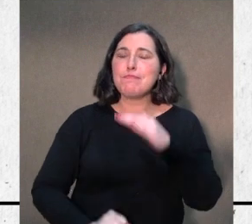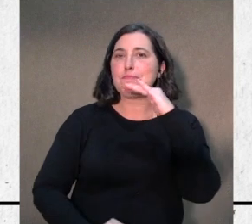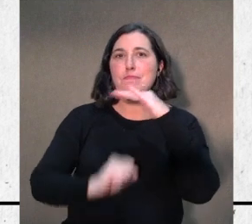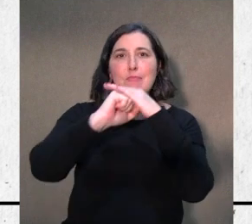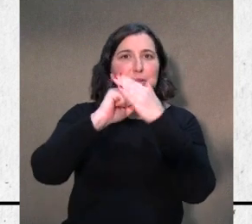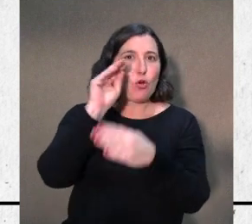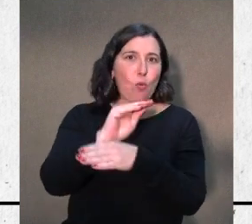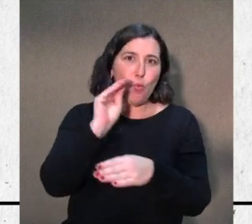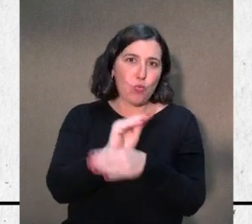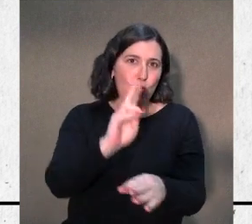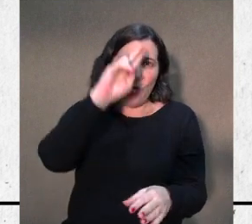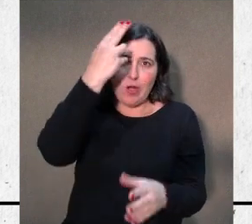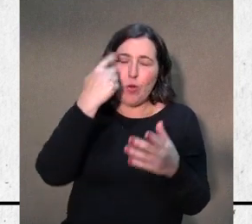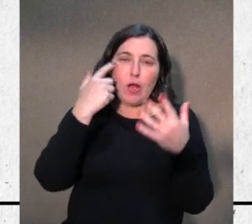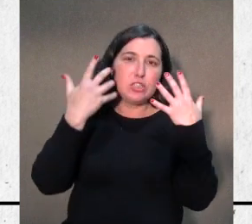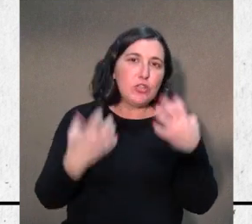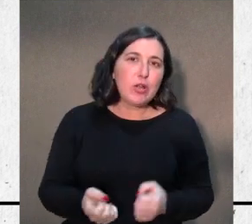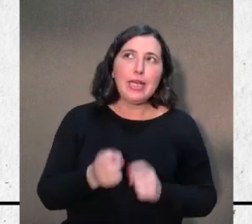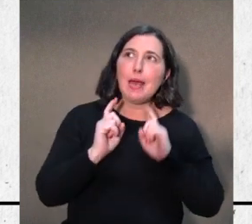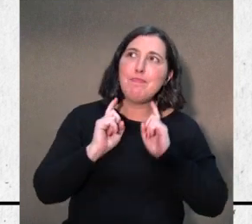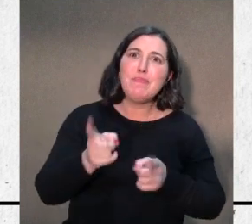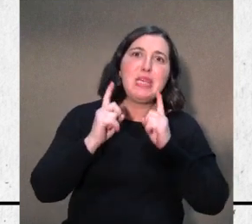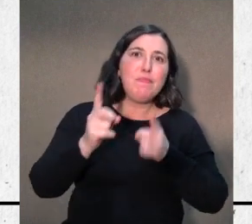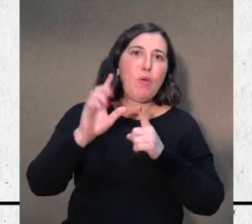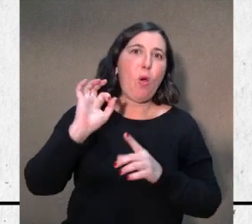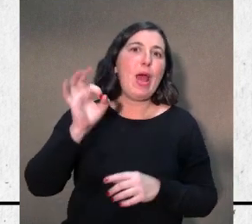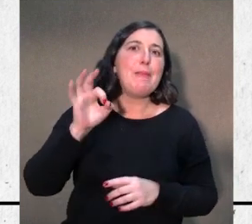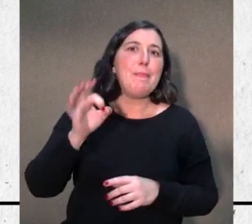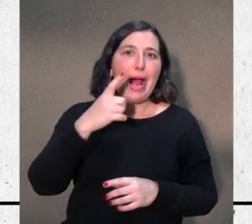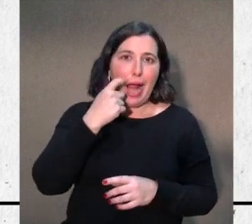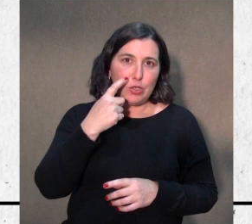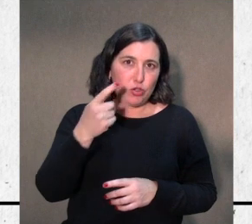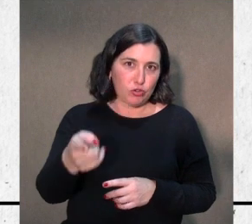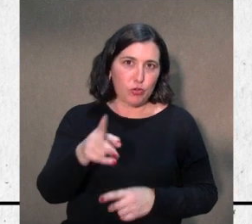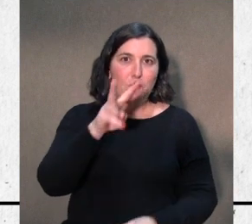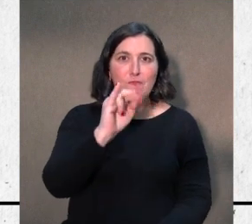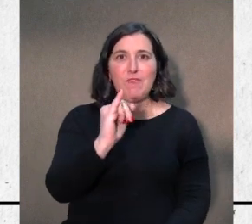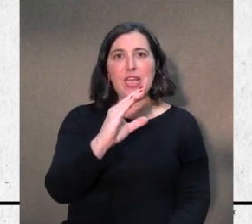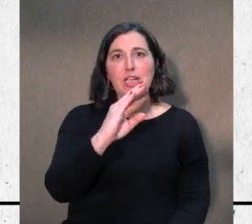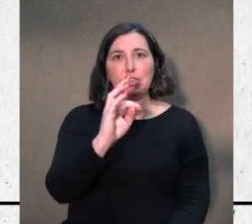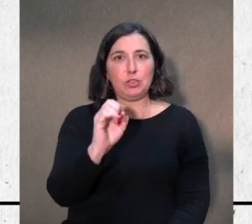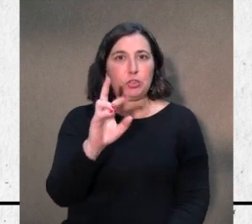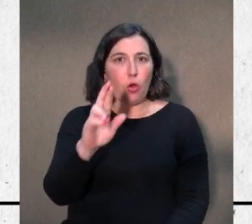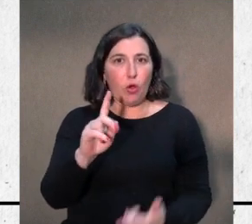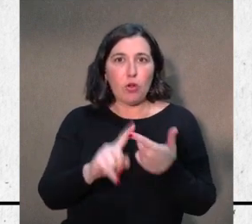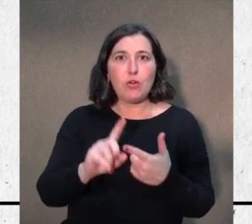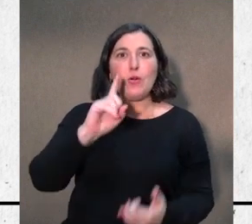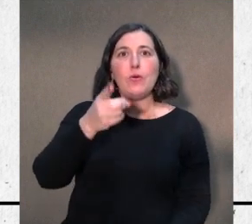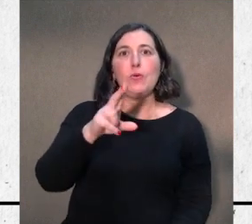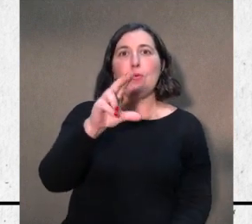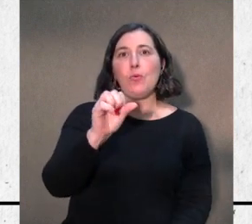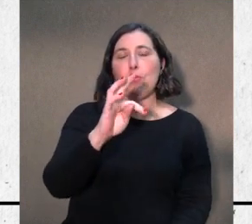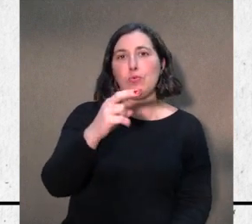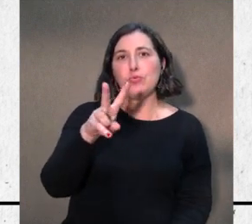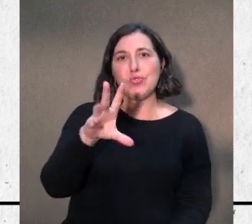tenía a Víctor y a Gustavo, que habían ingresado por concurso en el año 79, más o menos, y bueno,